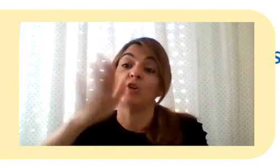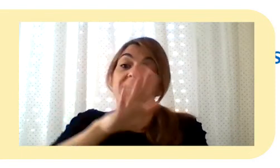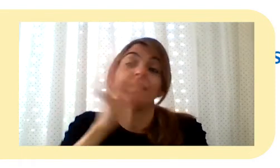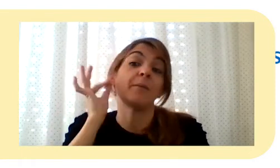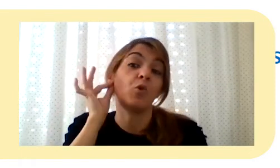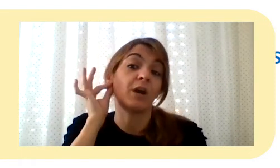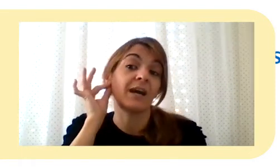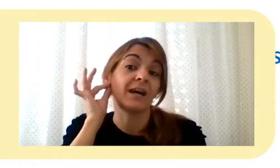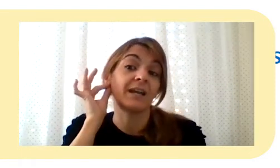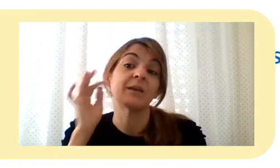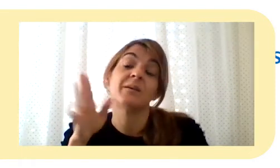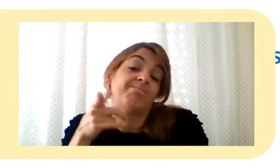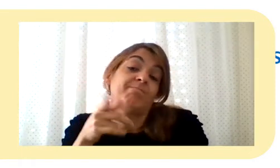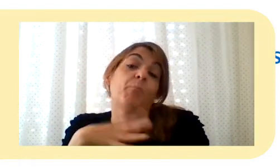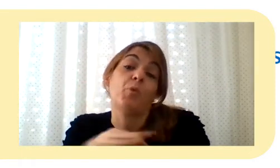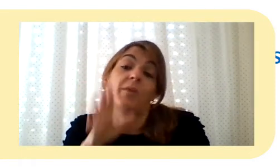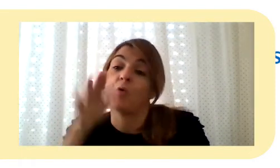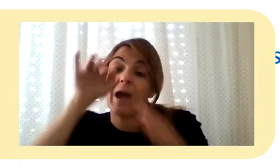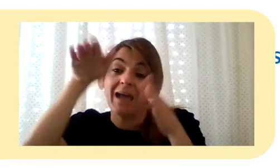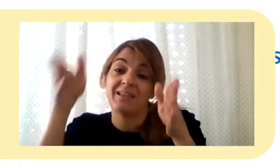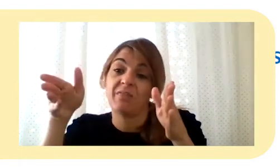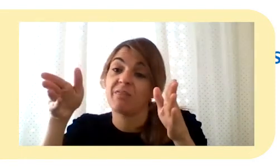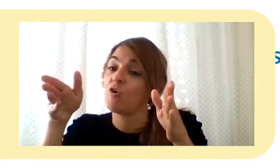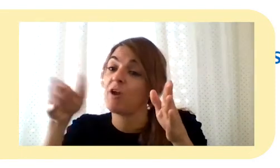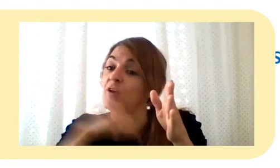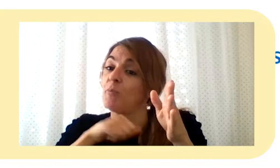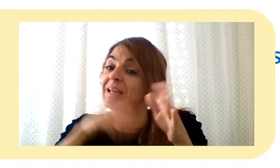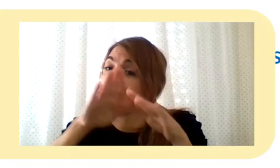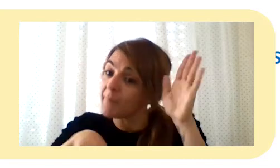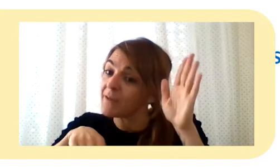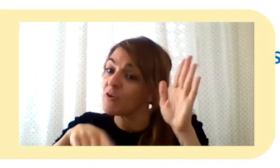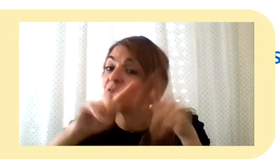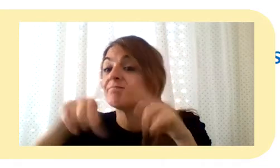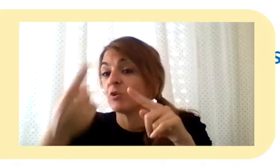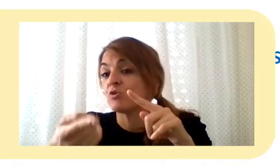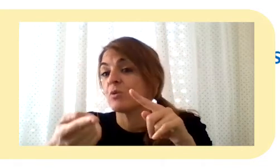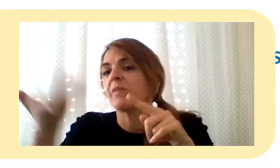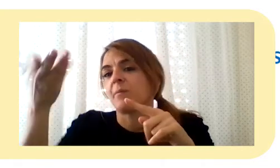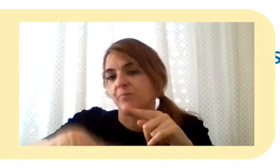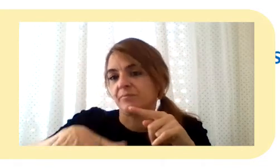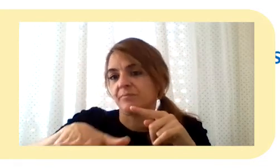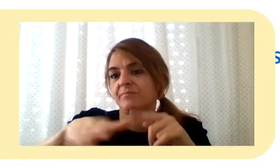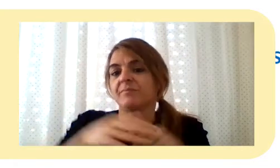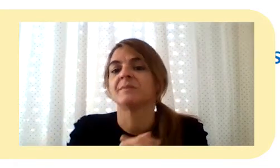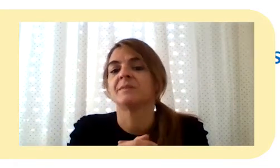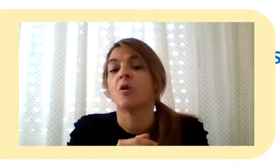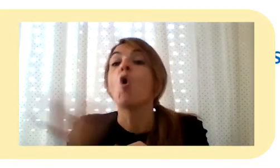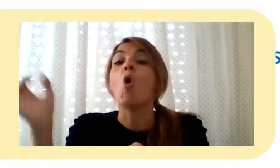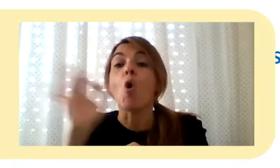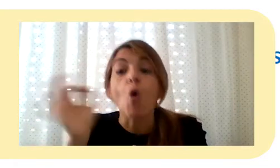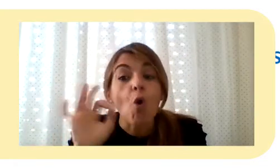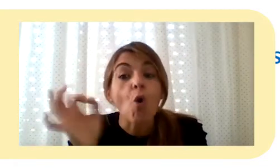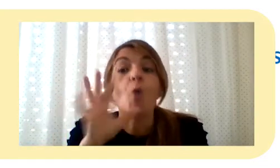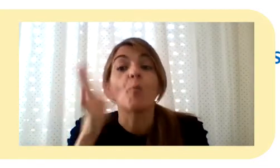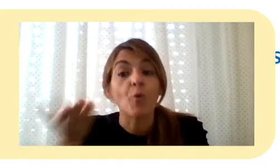quizá no han sido tan atendidas y han fallecido, y por otra parte porque haya más casos de muertes por